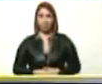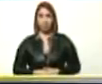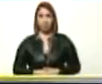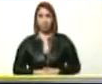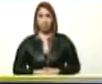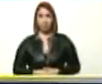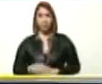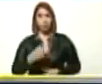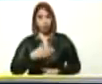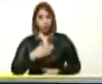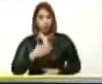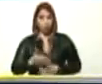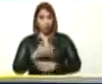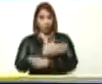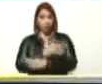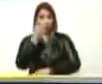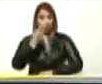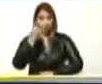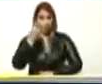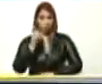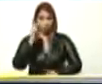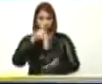Yo fui diputado, ustedes saben, ¿verdad?